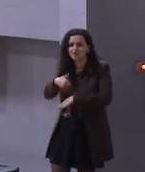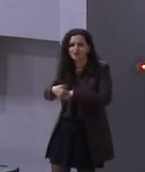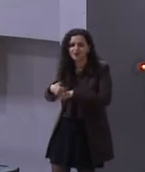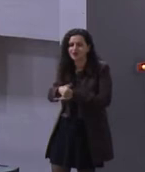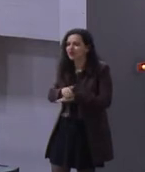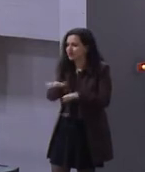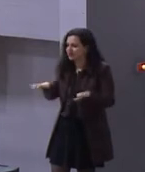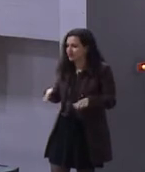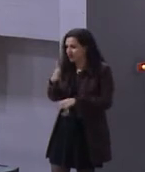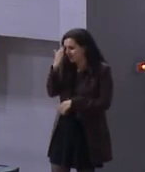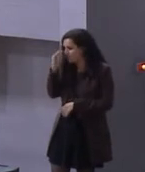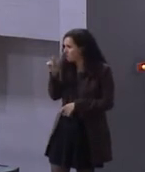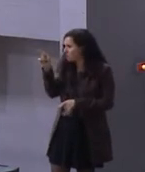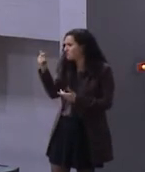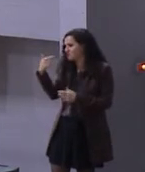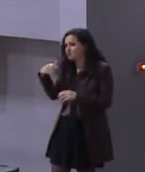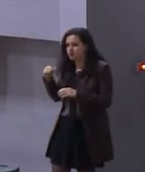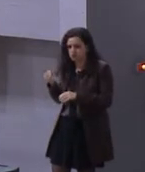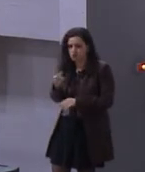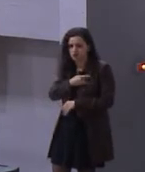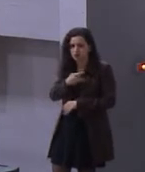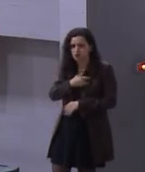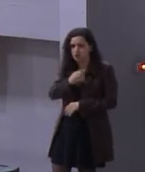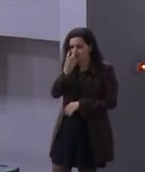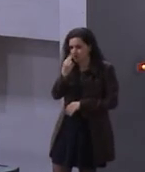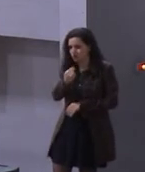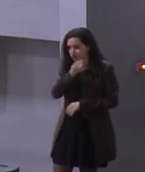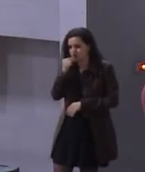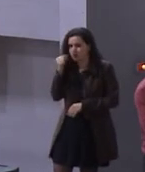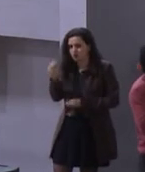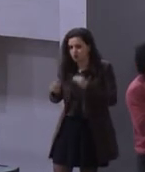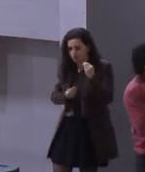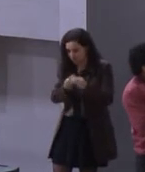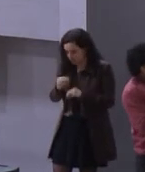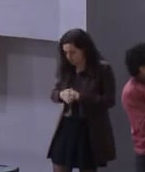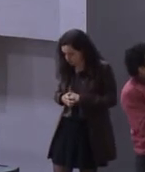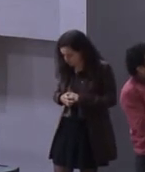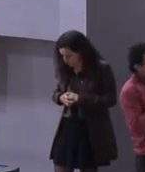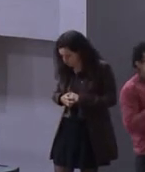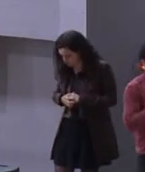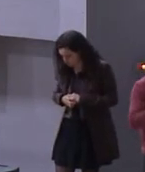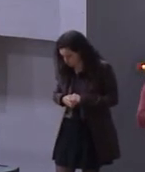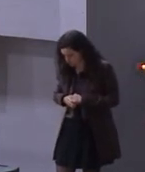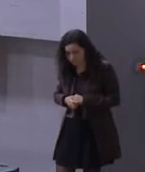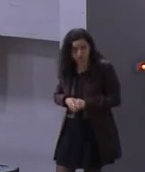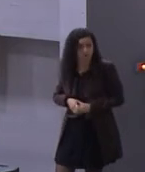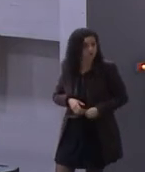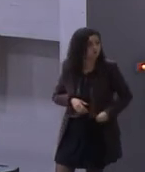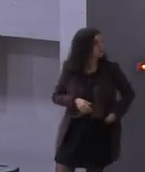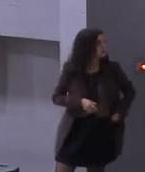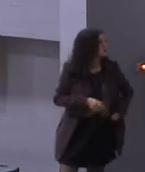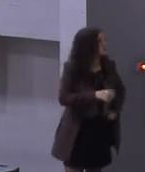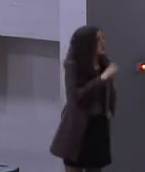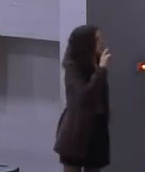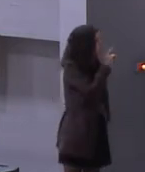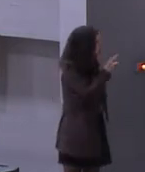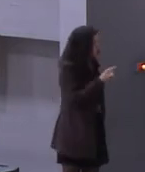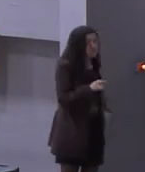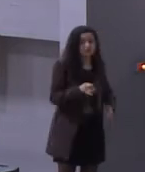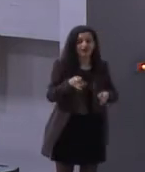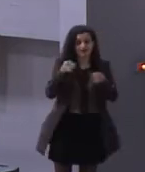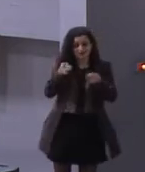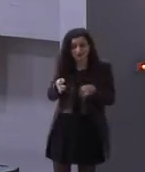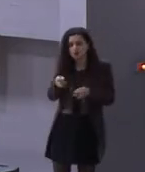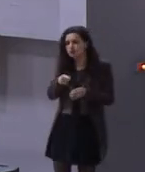académica. Y eso la universidad está comprometida en hacerlo. Bueno, entonces, eso es en cuanto a las garantías académicas.